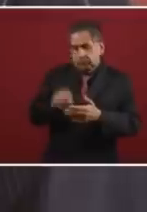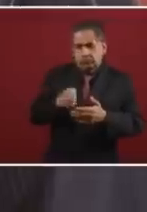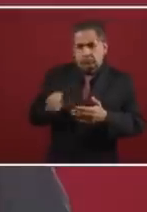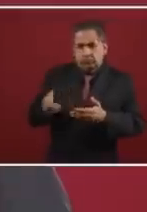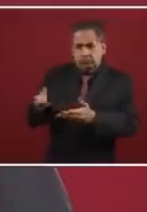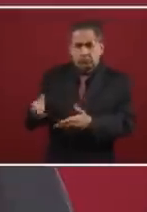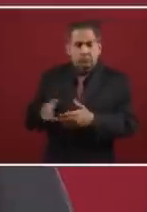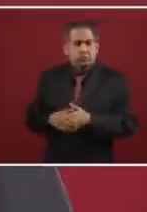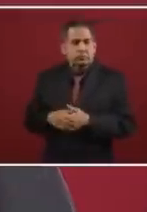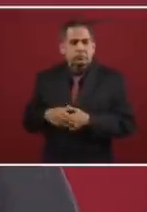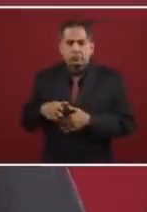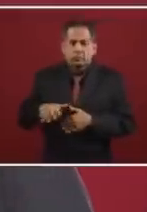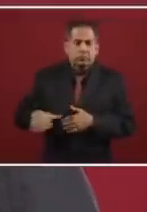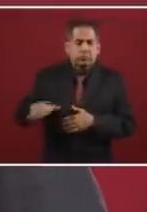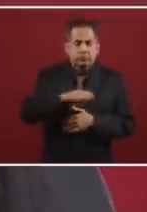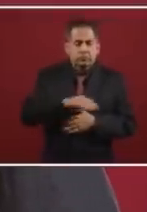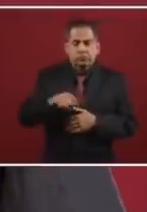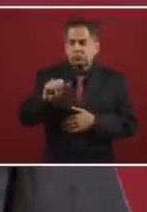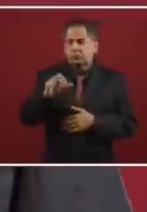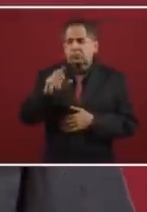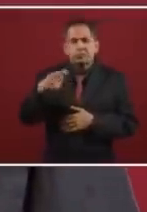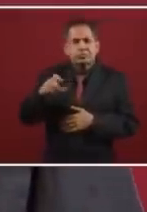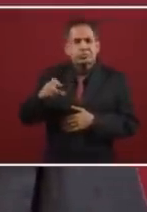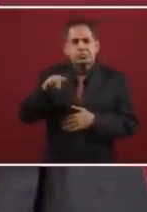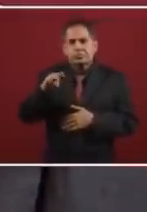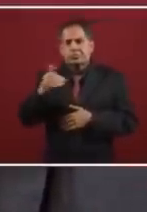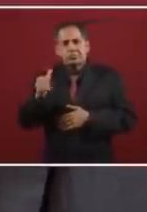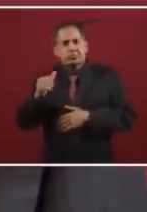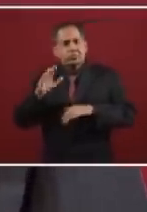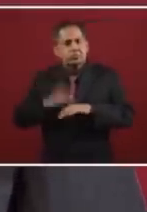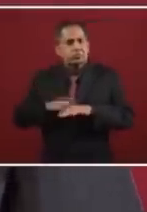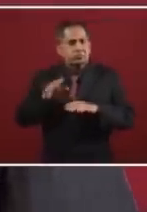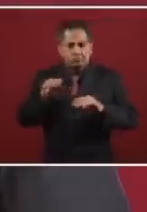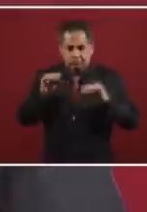las zonas arqueológicas mayas más